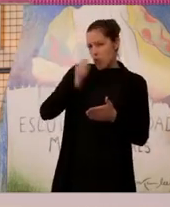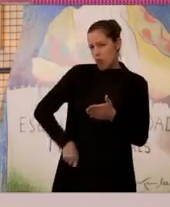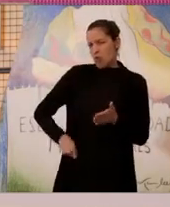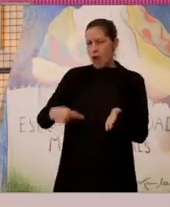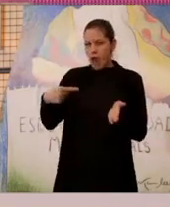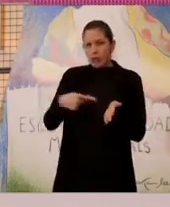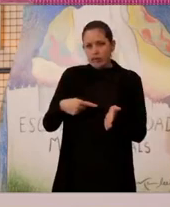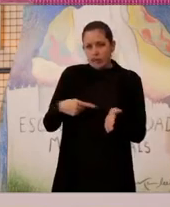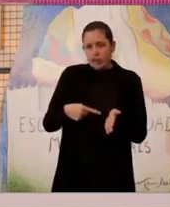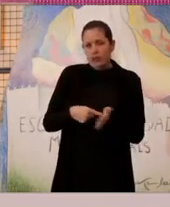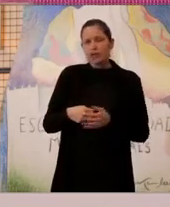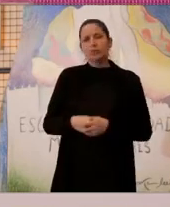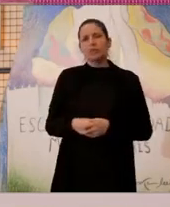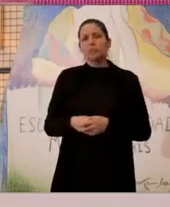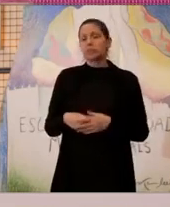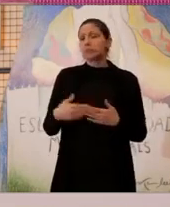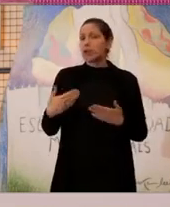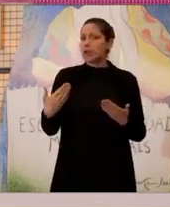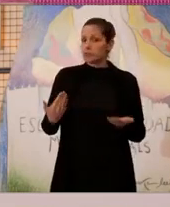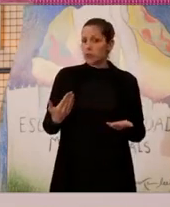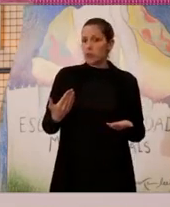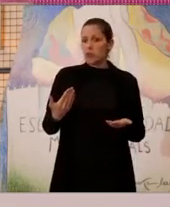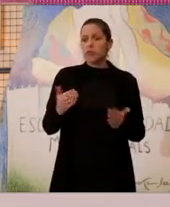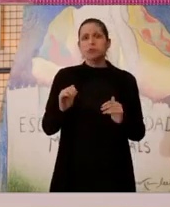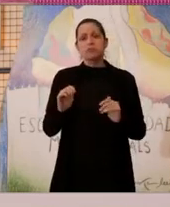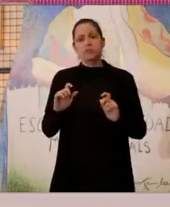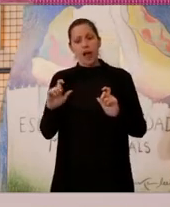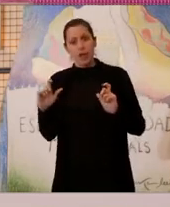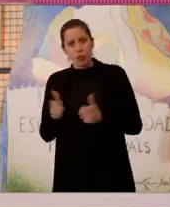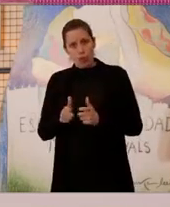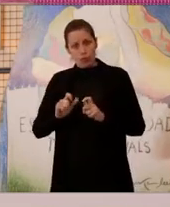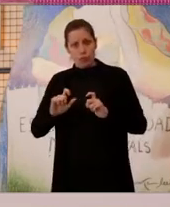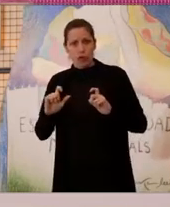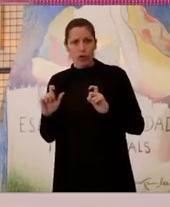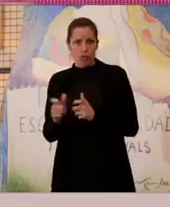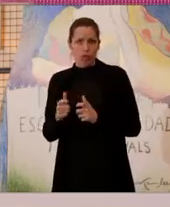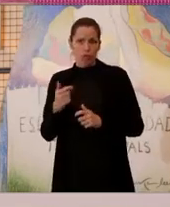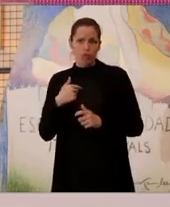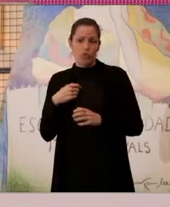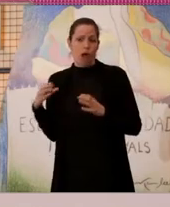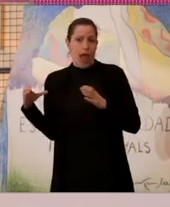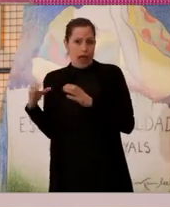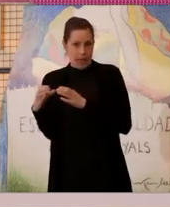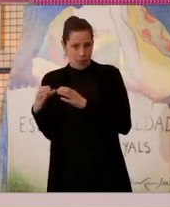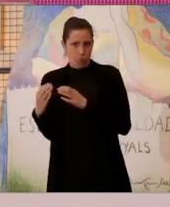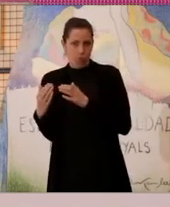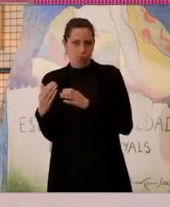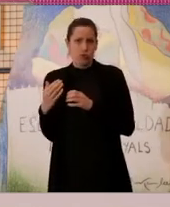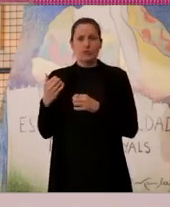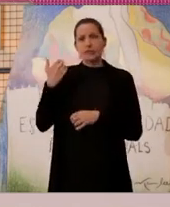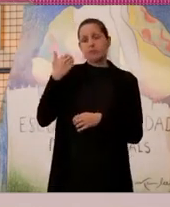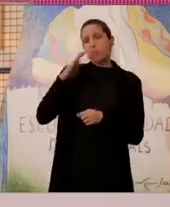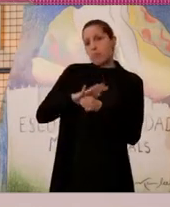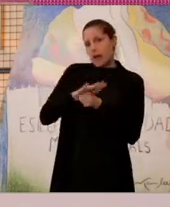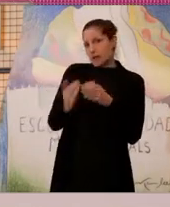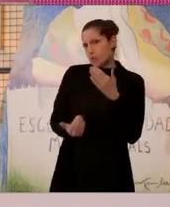exigente Y entonces claro nosotros pues nos reuníamos yo me reunía con mi equipo los martes por la mañana y me